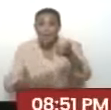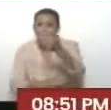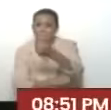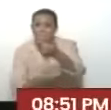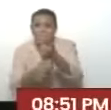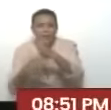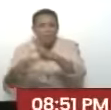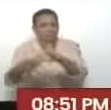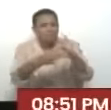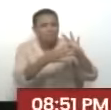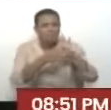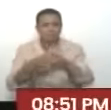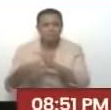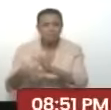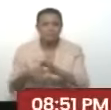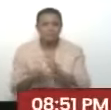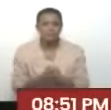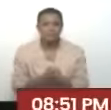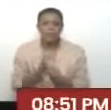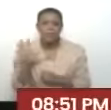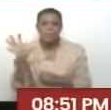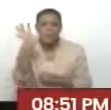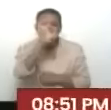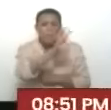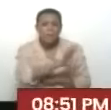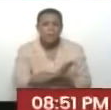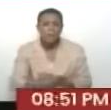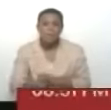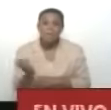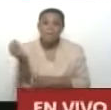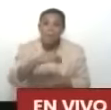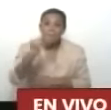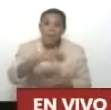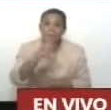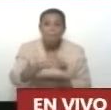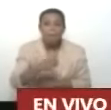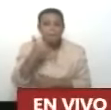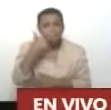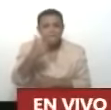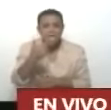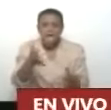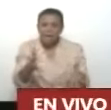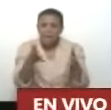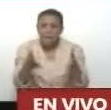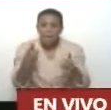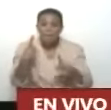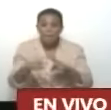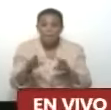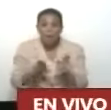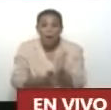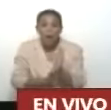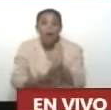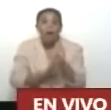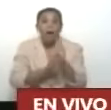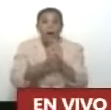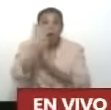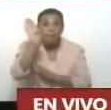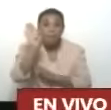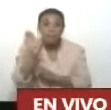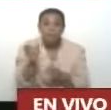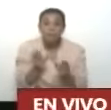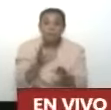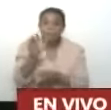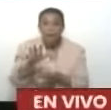Unión Nacional. Avanzamos. Bastante. Bien. Pero una vez avanzado, hay que